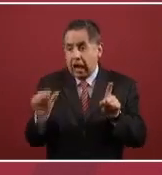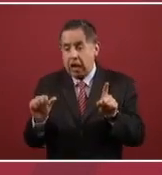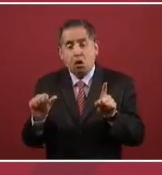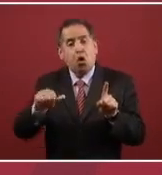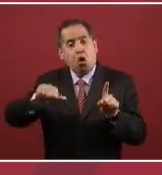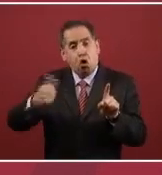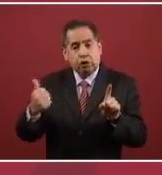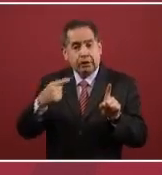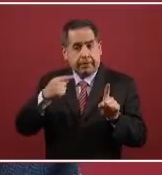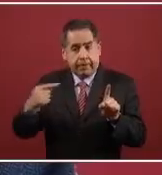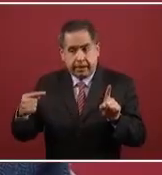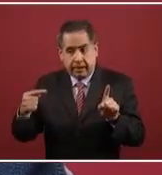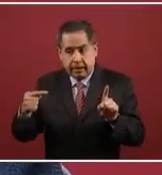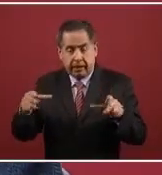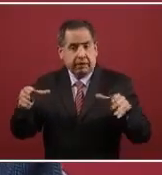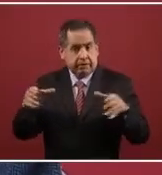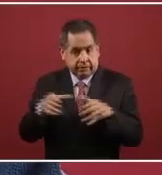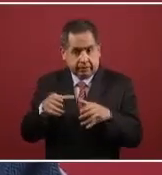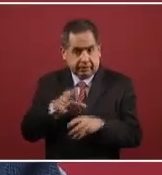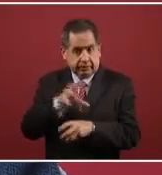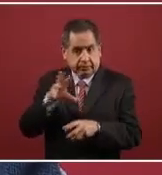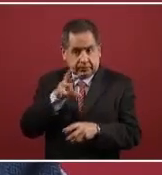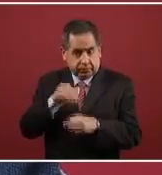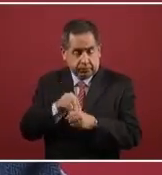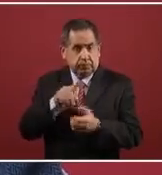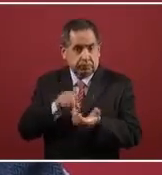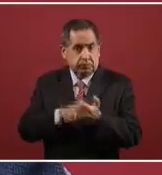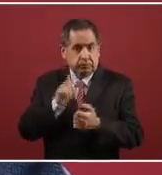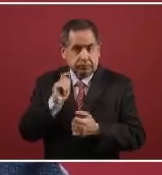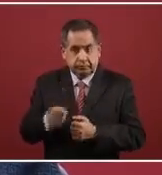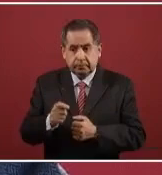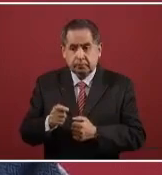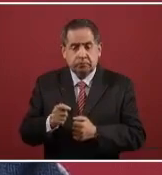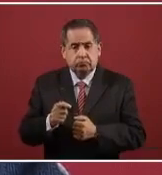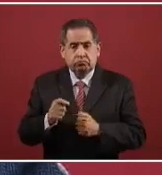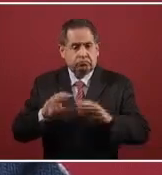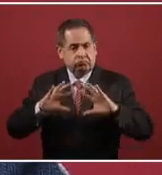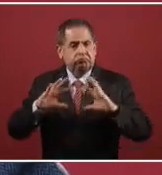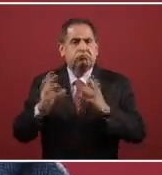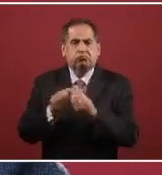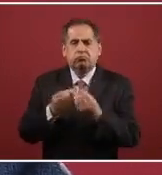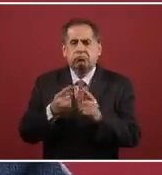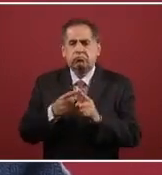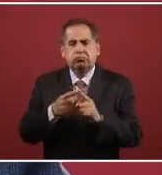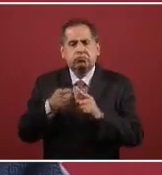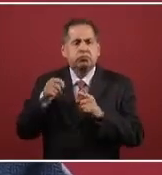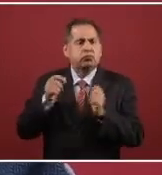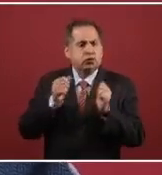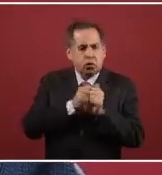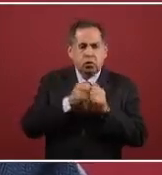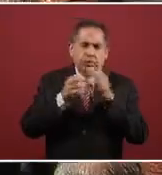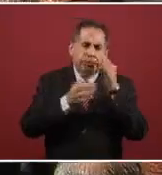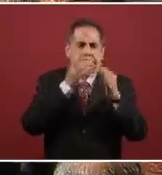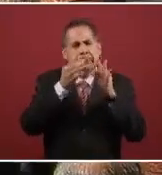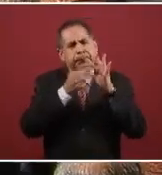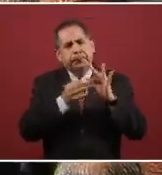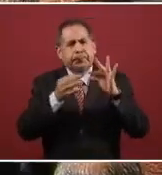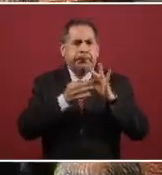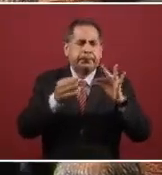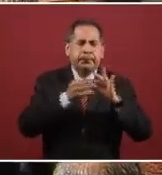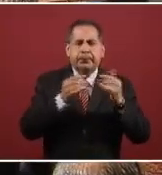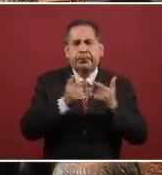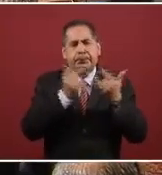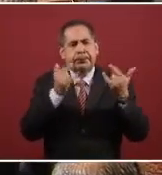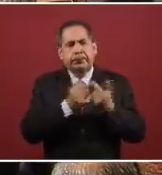11:30, que constituirá en una cápsula o una narración, es la